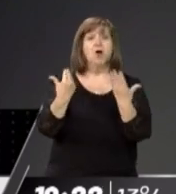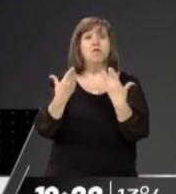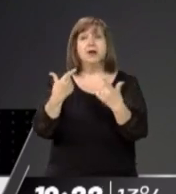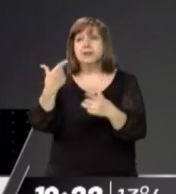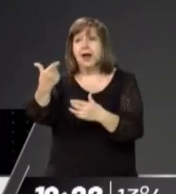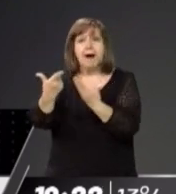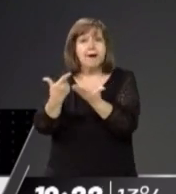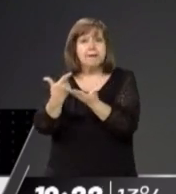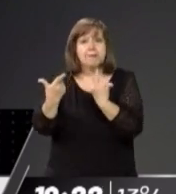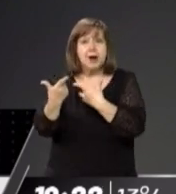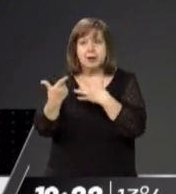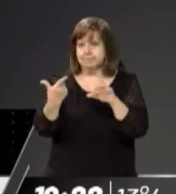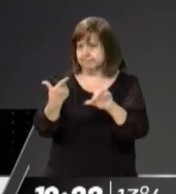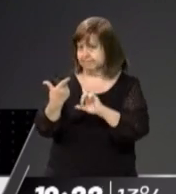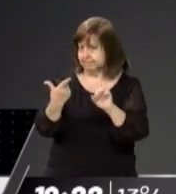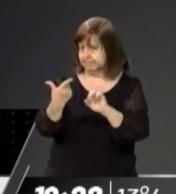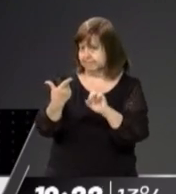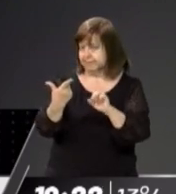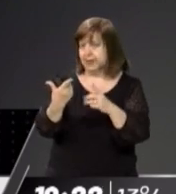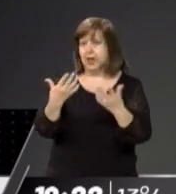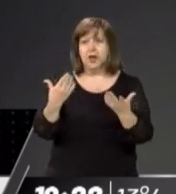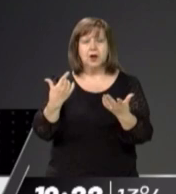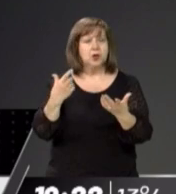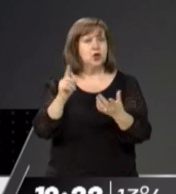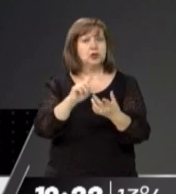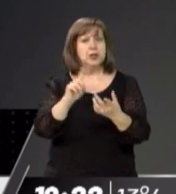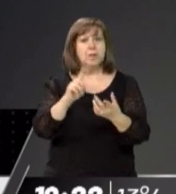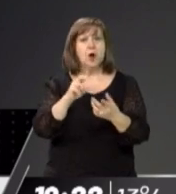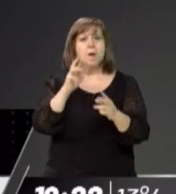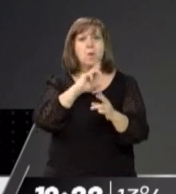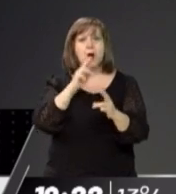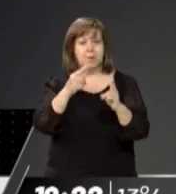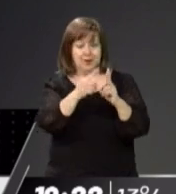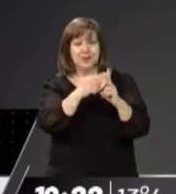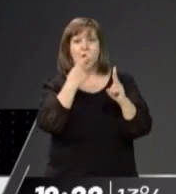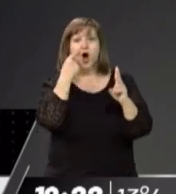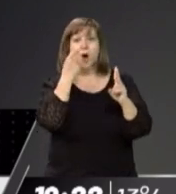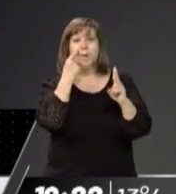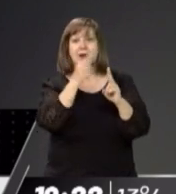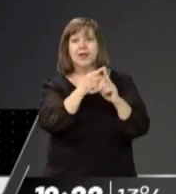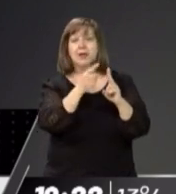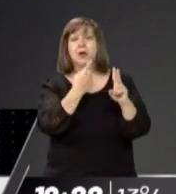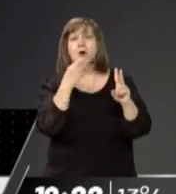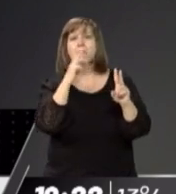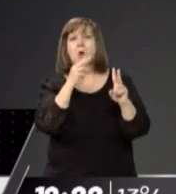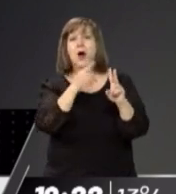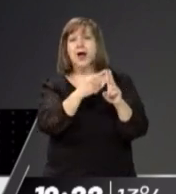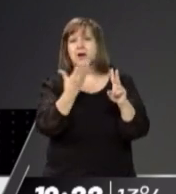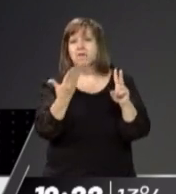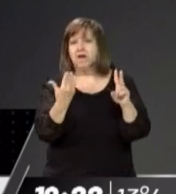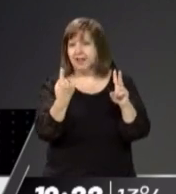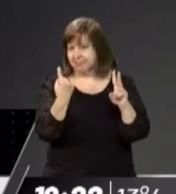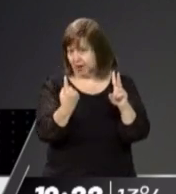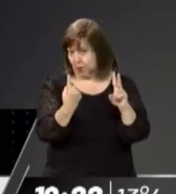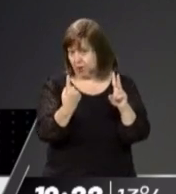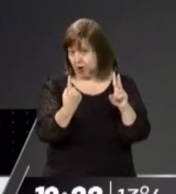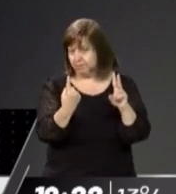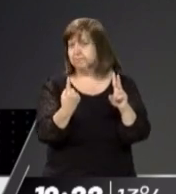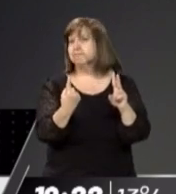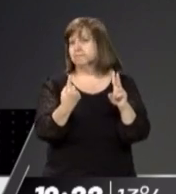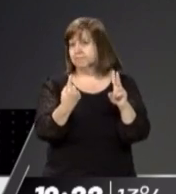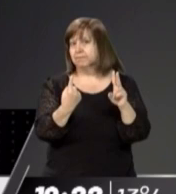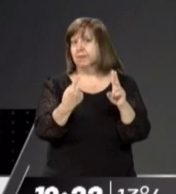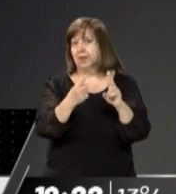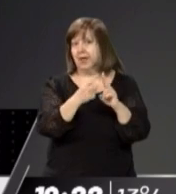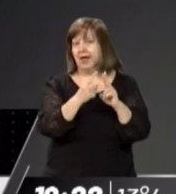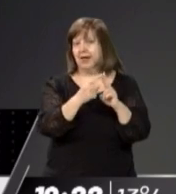persona, le disparó a von der Heide, ni tampoco se ha dado con la mujer, porque recordemos, todos los testimonios señalan que eran dos personas.